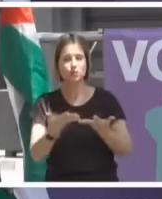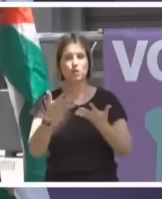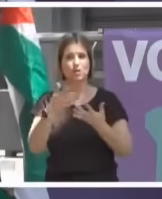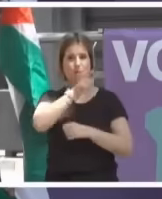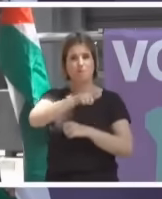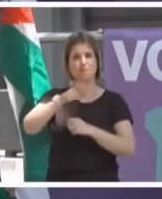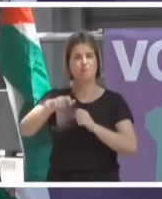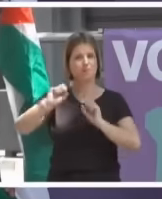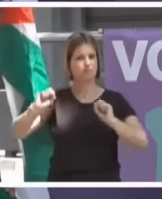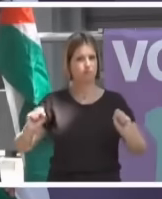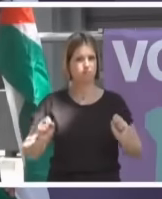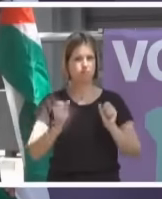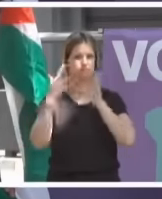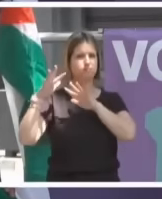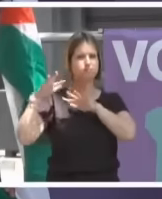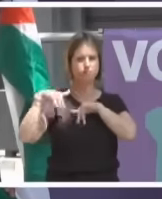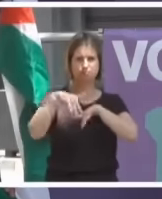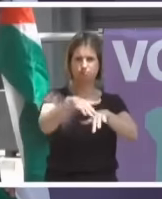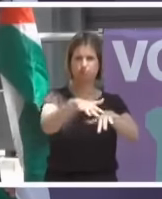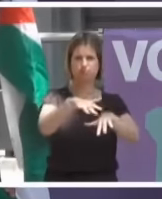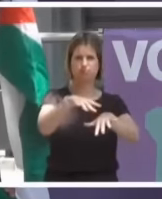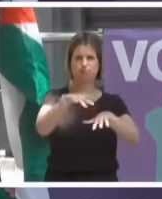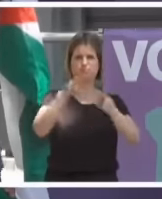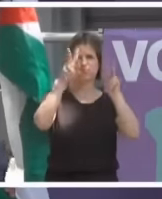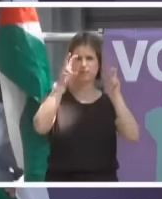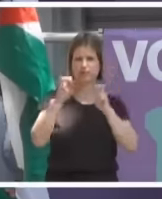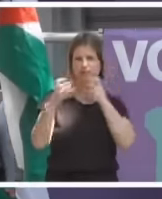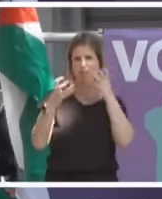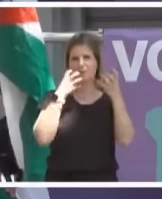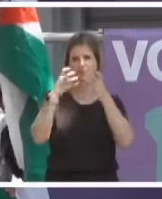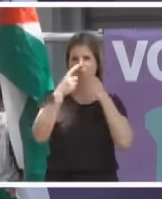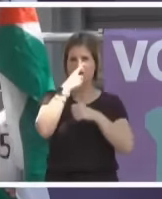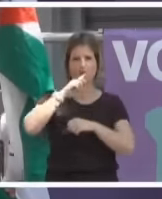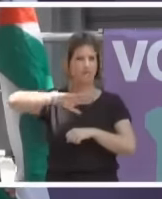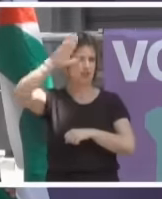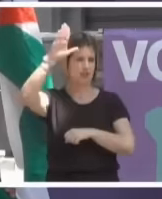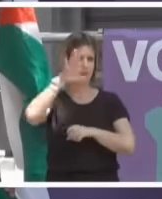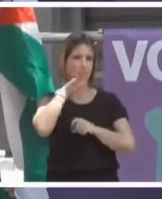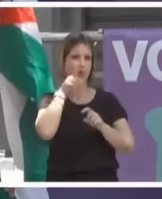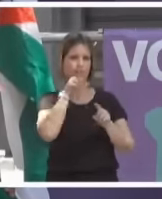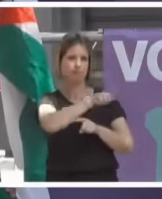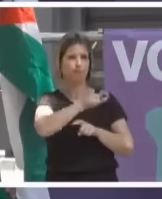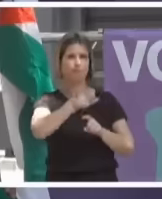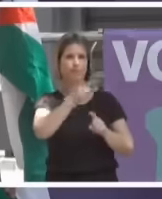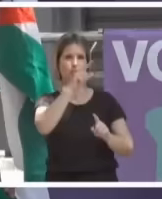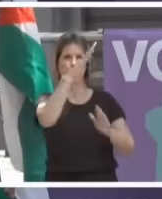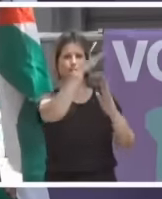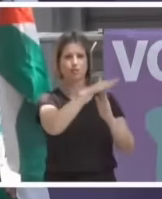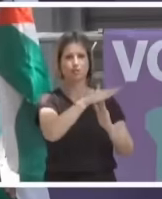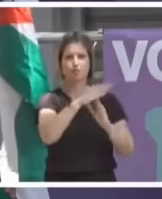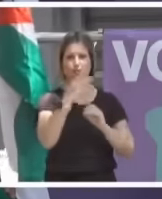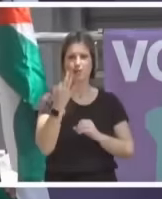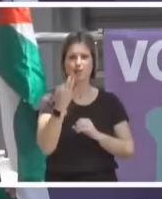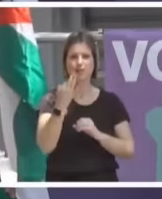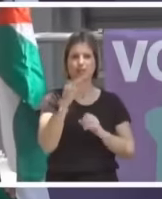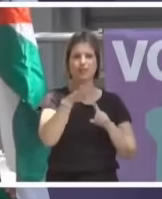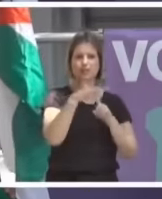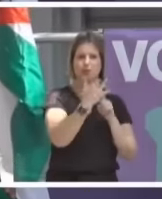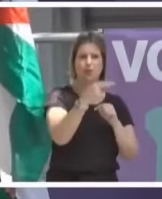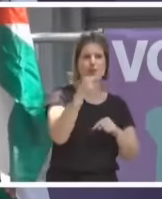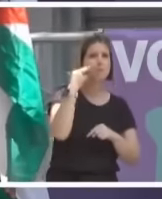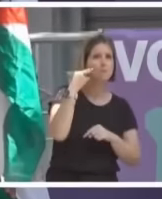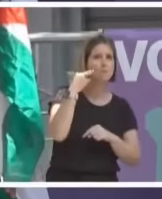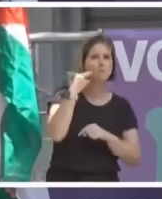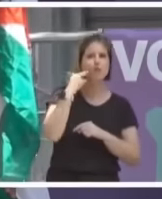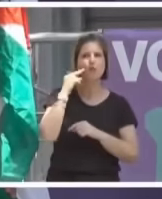que el pueblo se ha levantado y han sacado a relucir al fascismo para parar al pueblo, que es la vicisitud entre el miedo